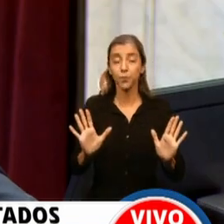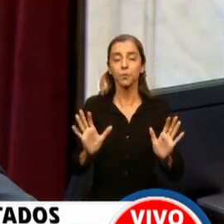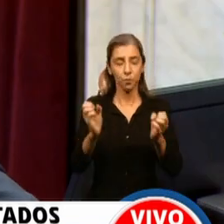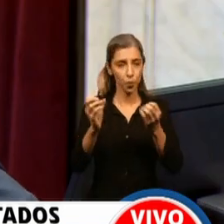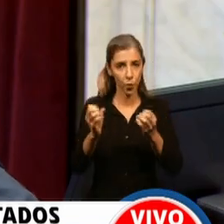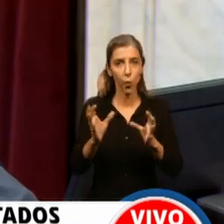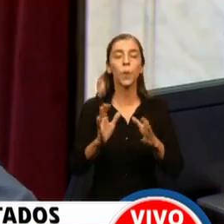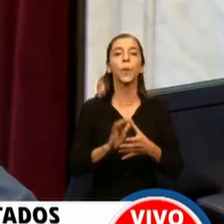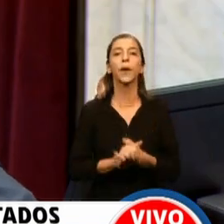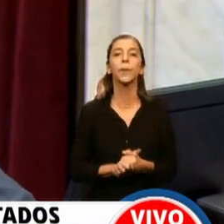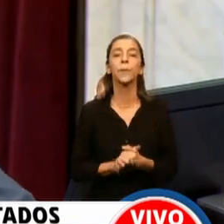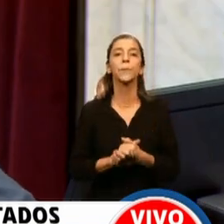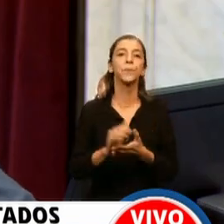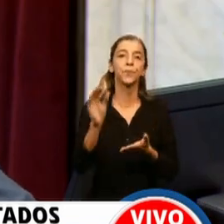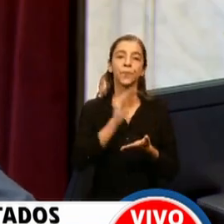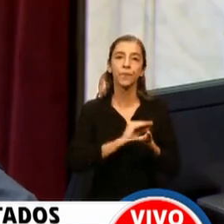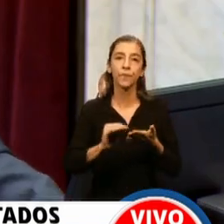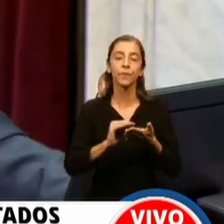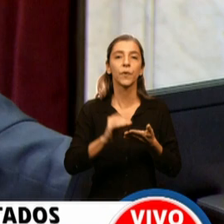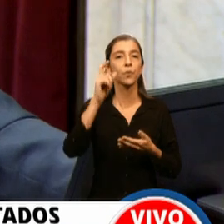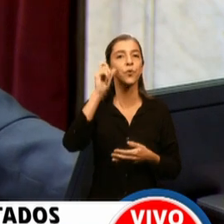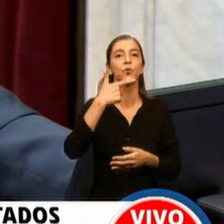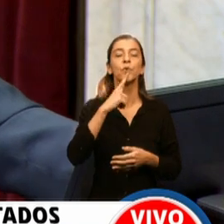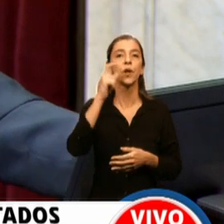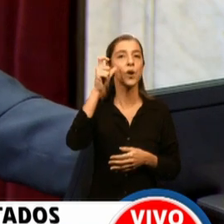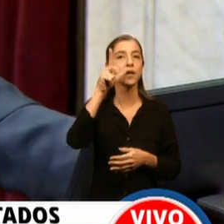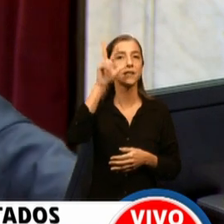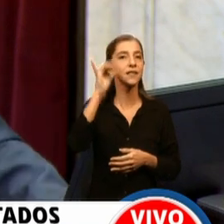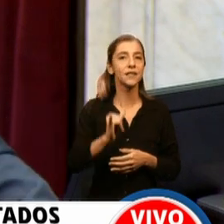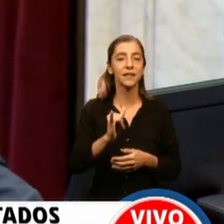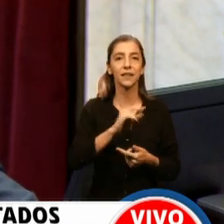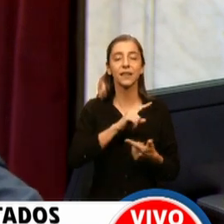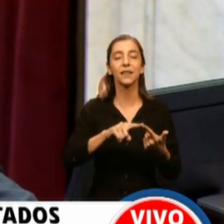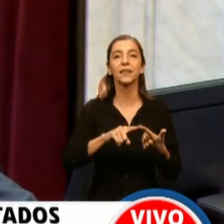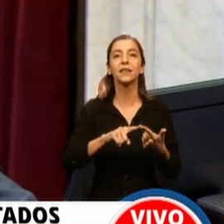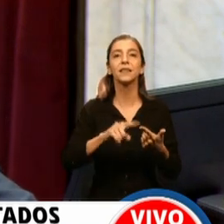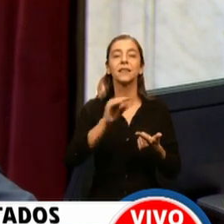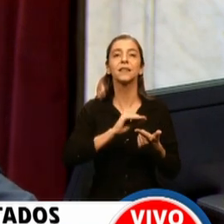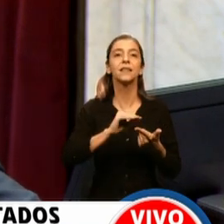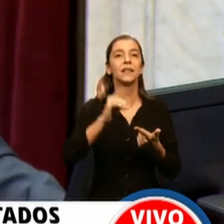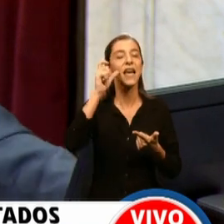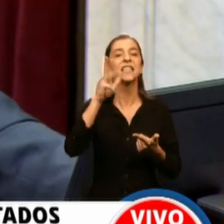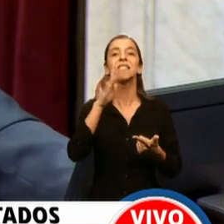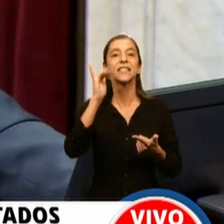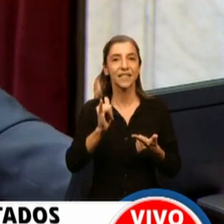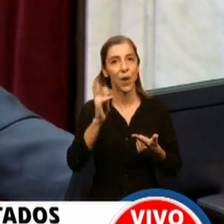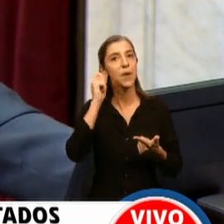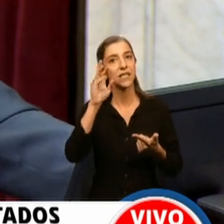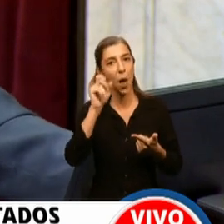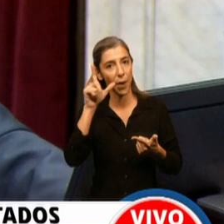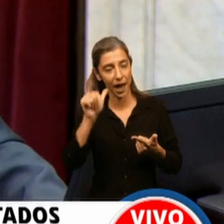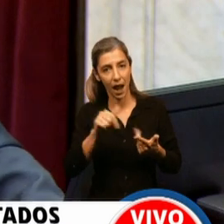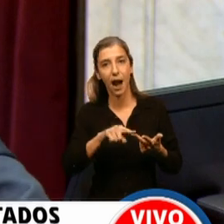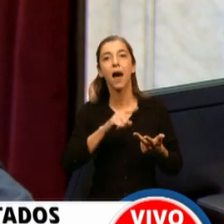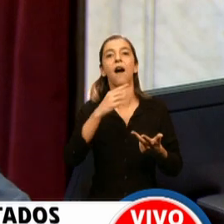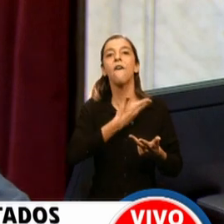muy bien diputado este vez enrique diputada esteven gabriela diputado